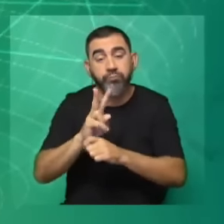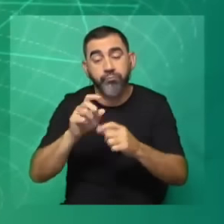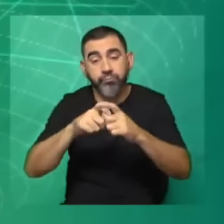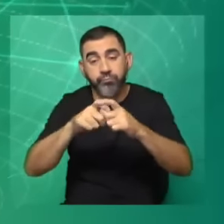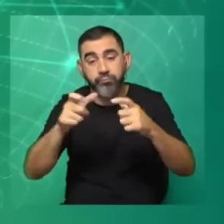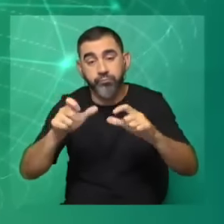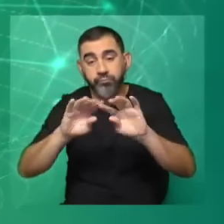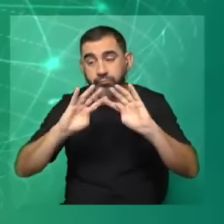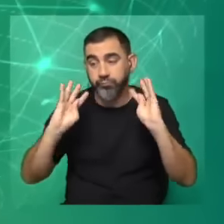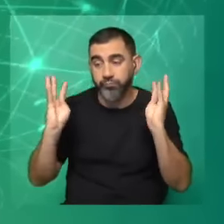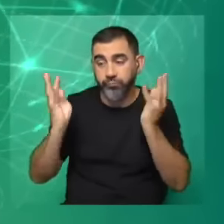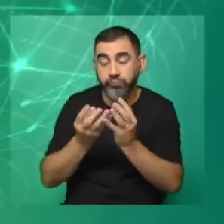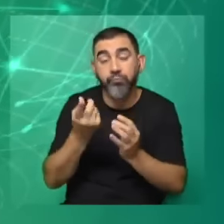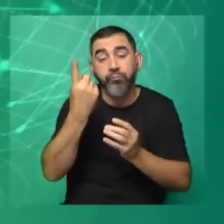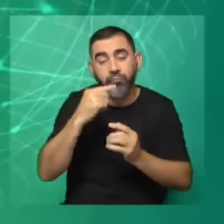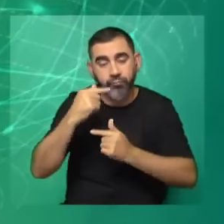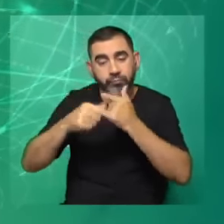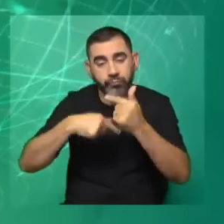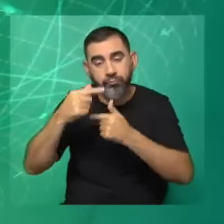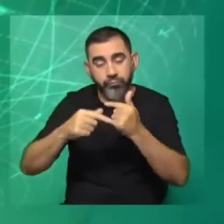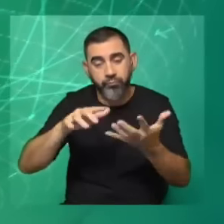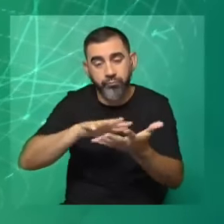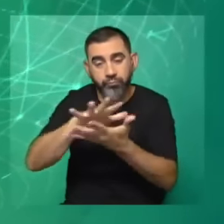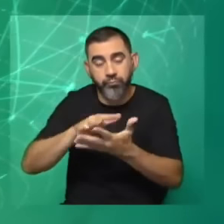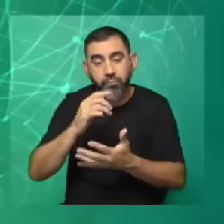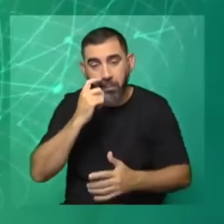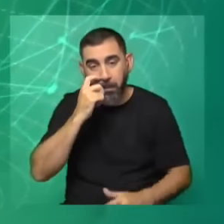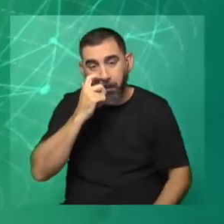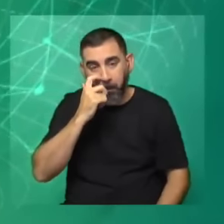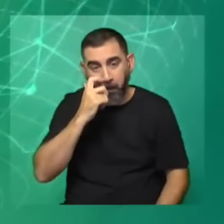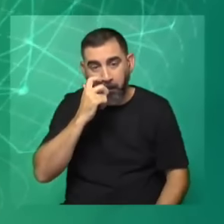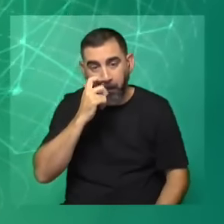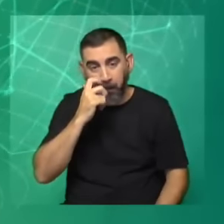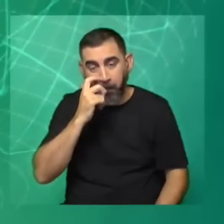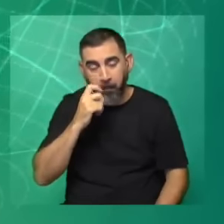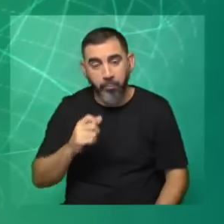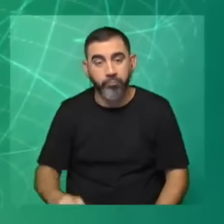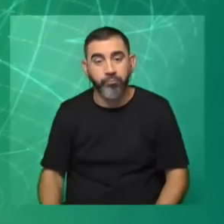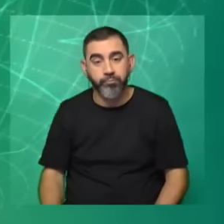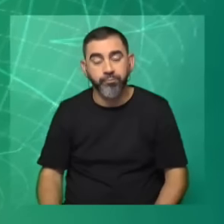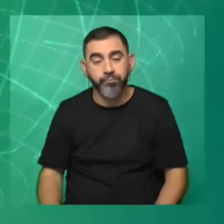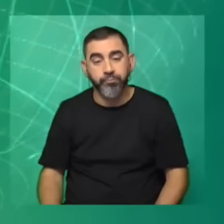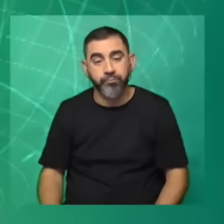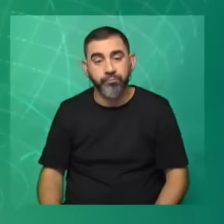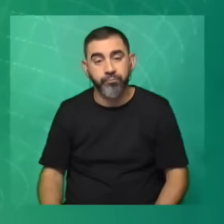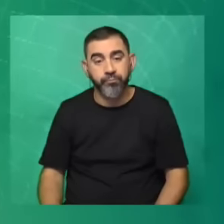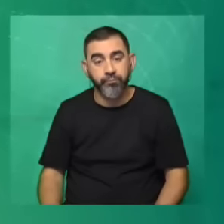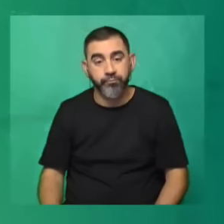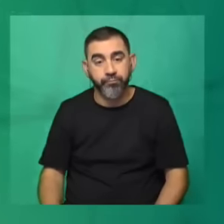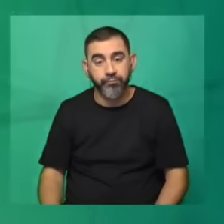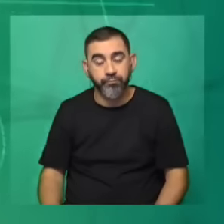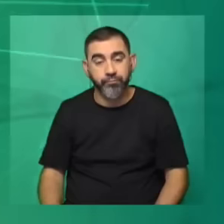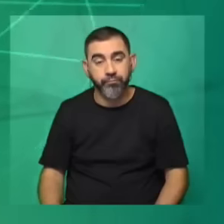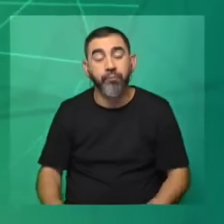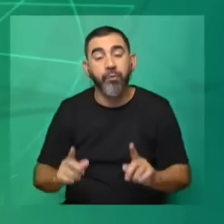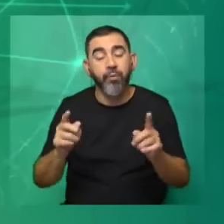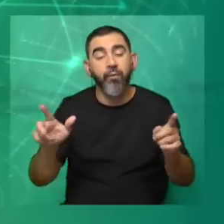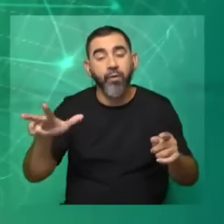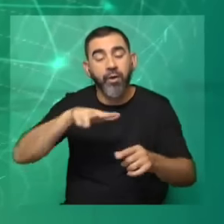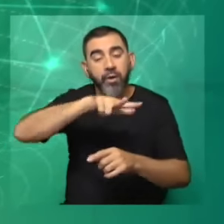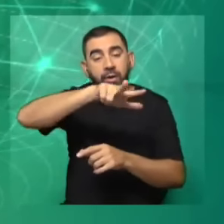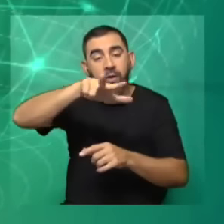limitar El Avance pero se sigue trabajando en el lugar como decíamos desde estas horas se retomaron los trabajos allí vía helicópteros de la